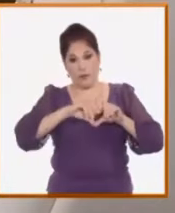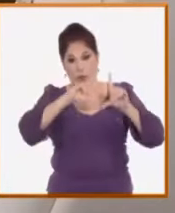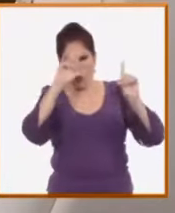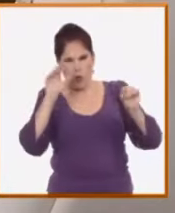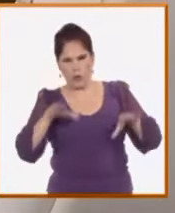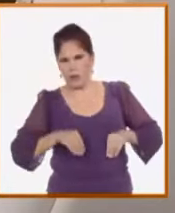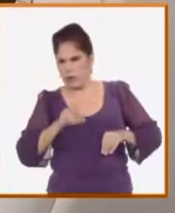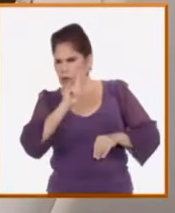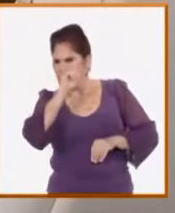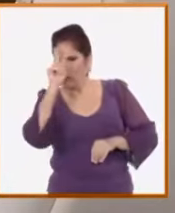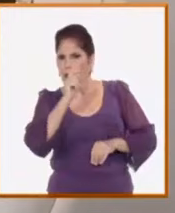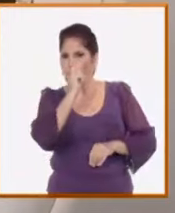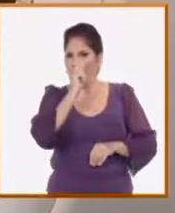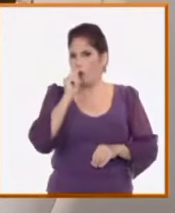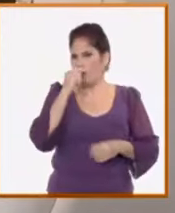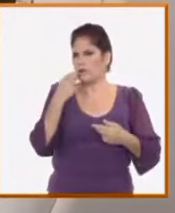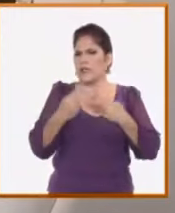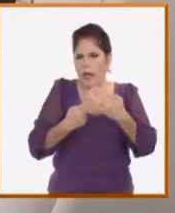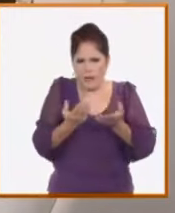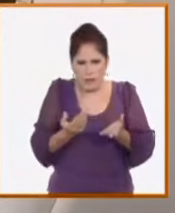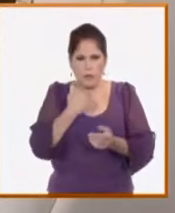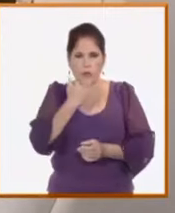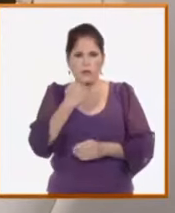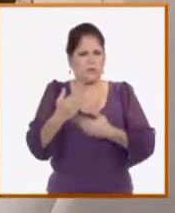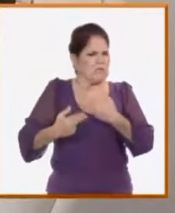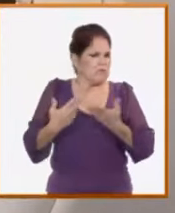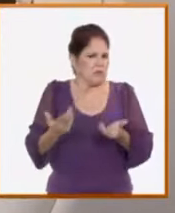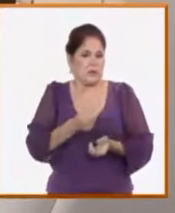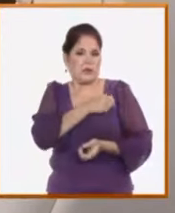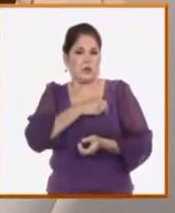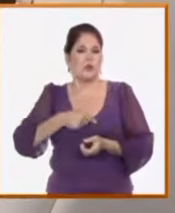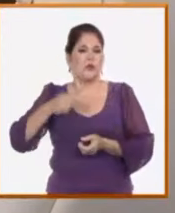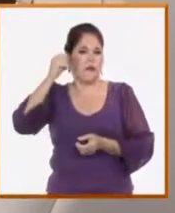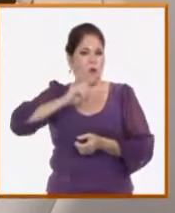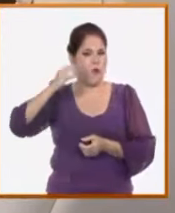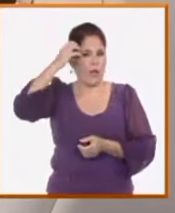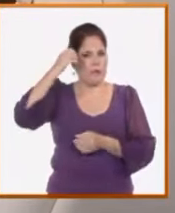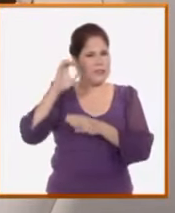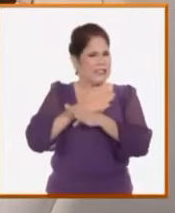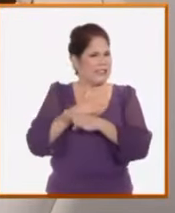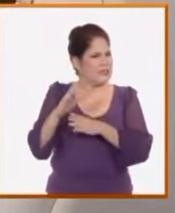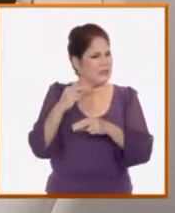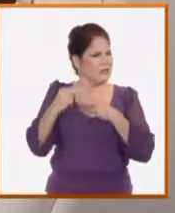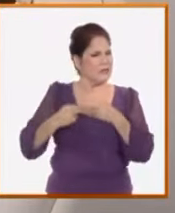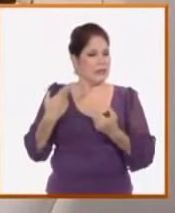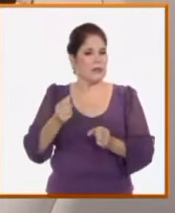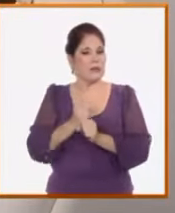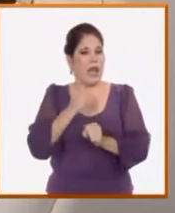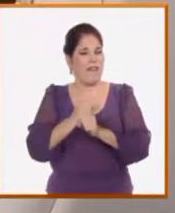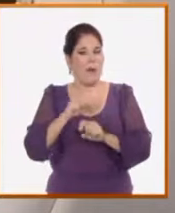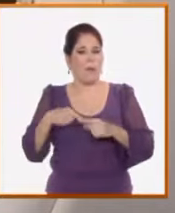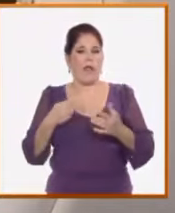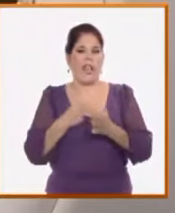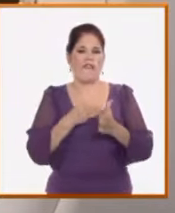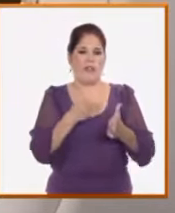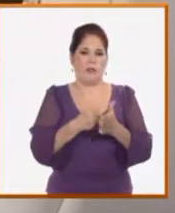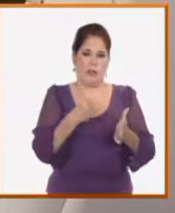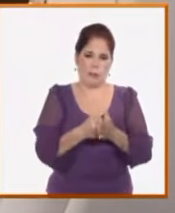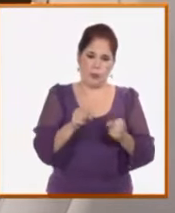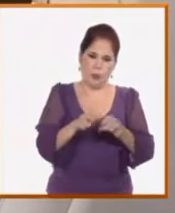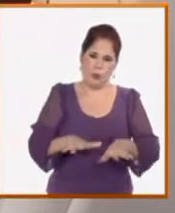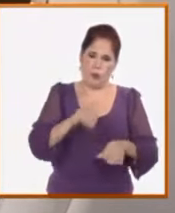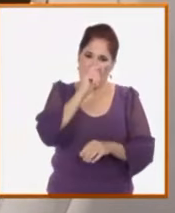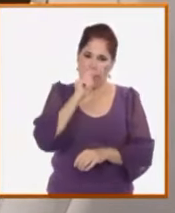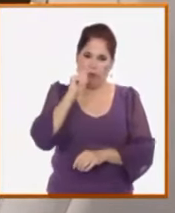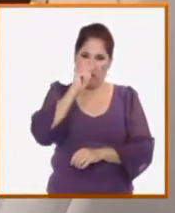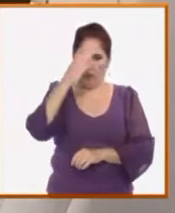Cómo se articula toda esta conjunción de organismos de organizaciones también el trabajo de enfrentamiento al fenómeno de las drogas